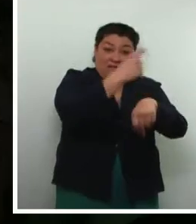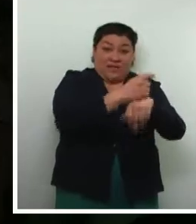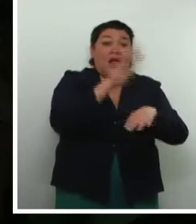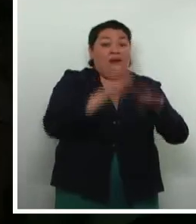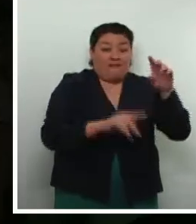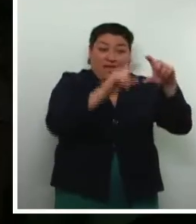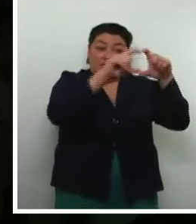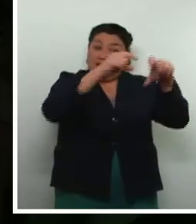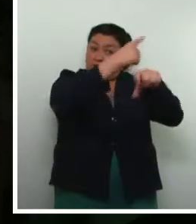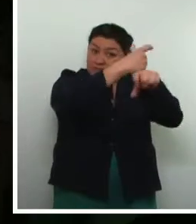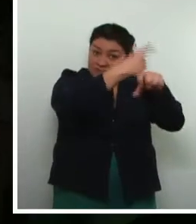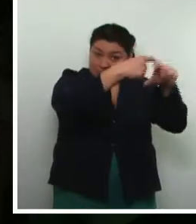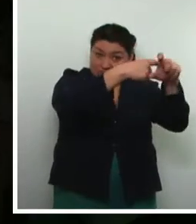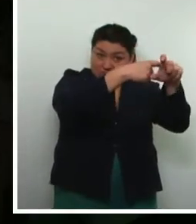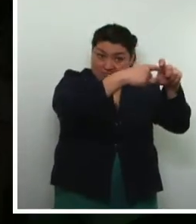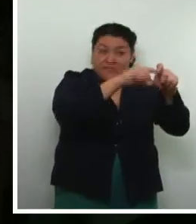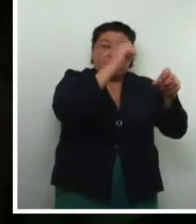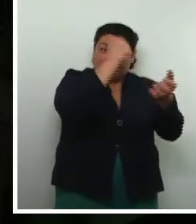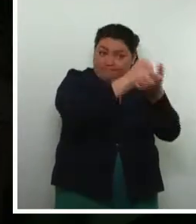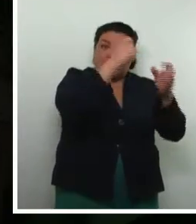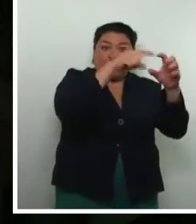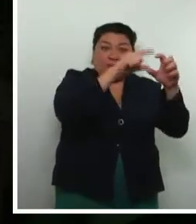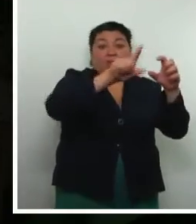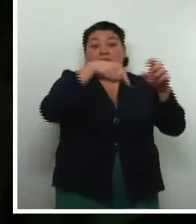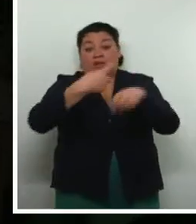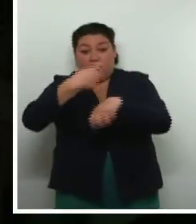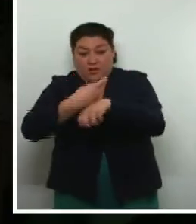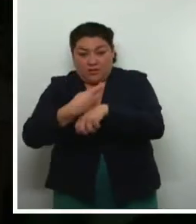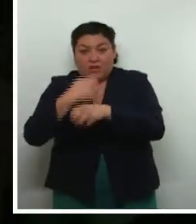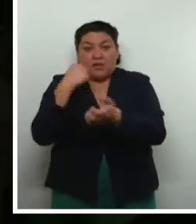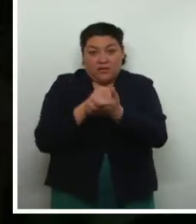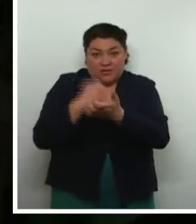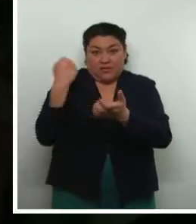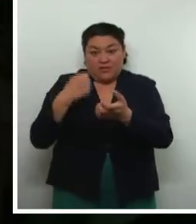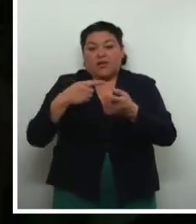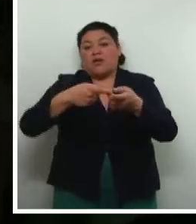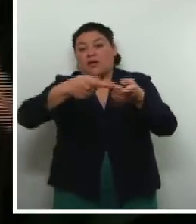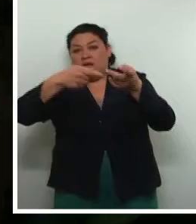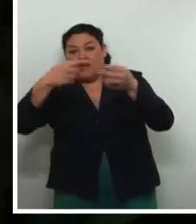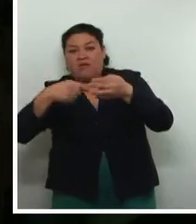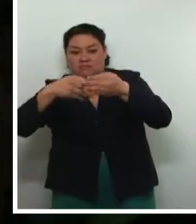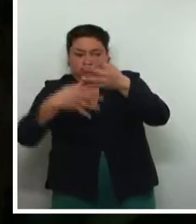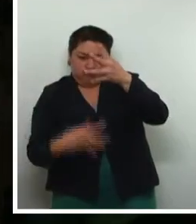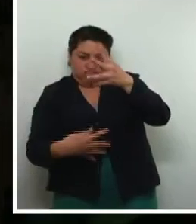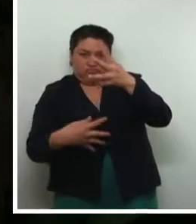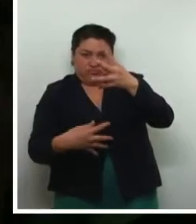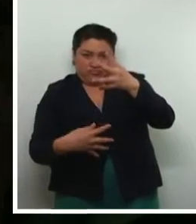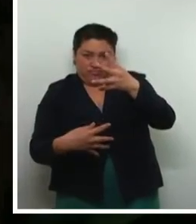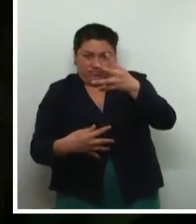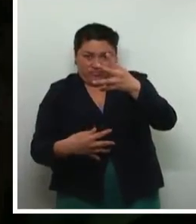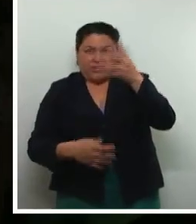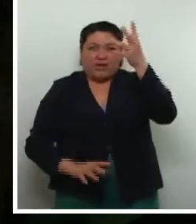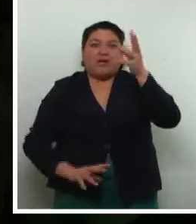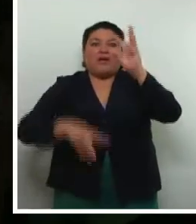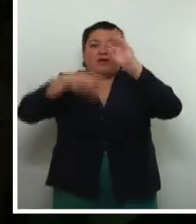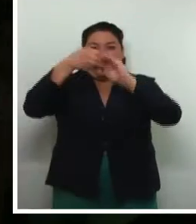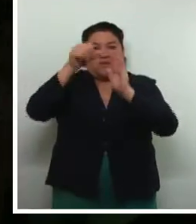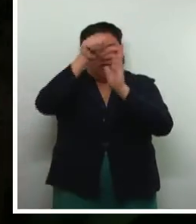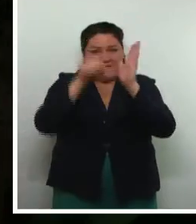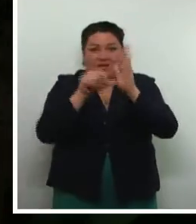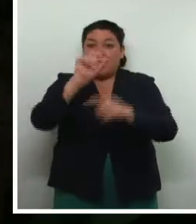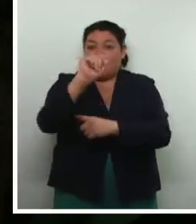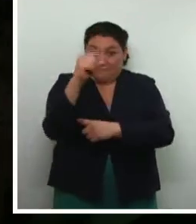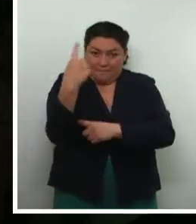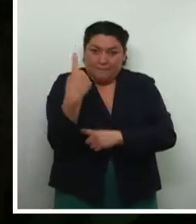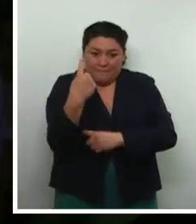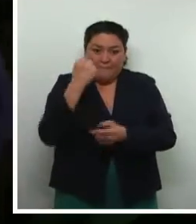partes, presidente. Y lo que hicimos hoy al votar la megareserva sobre la totalidad del artículo